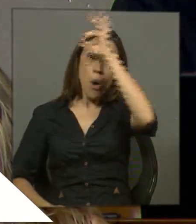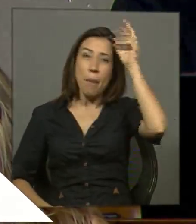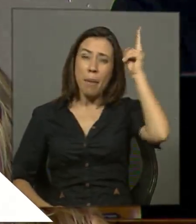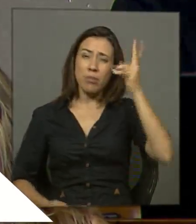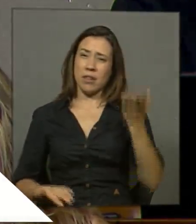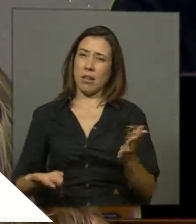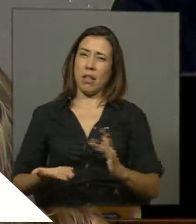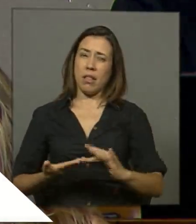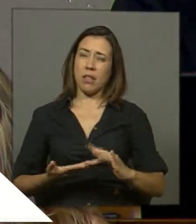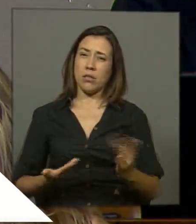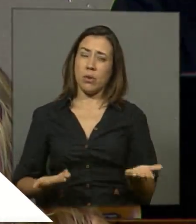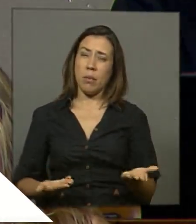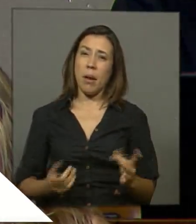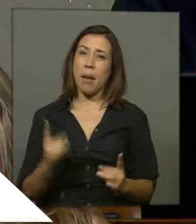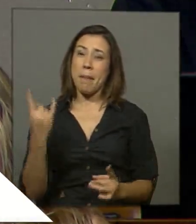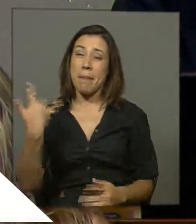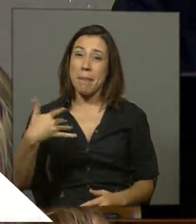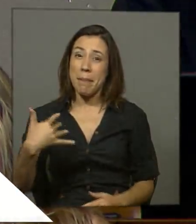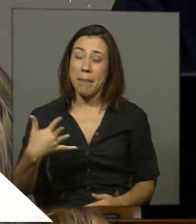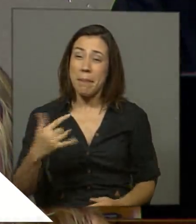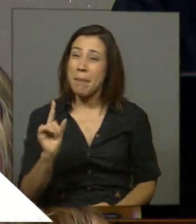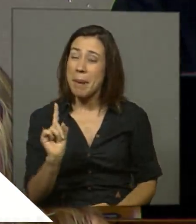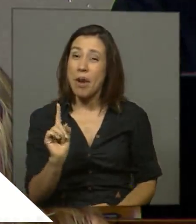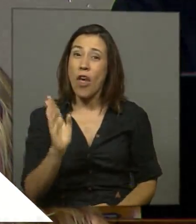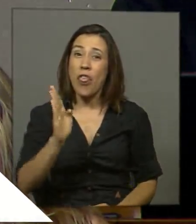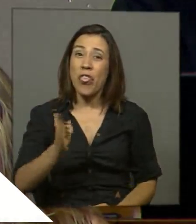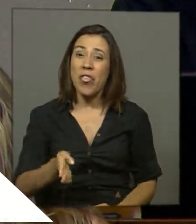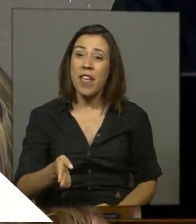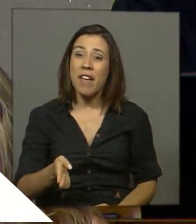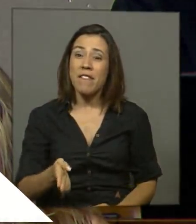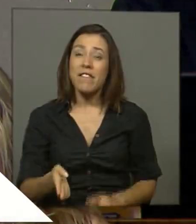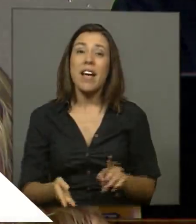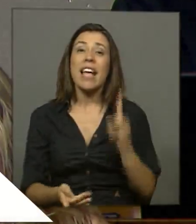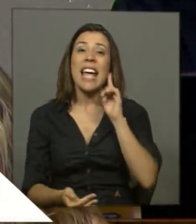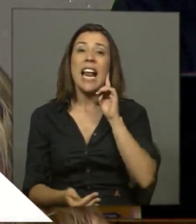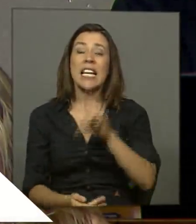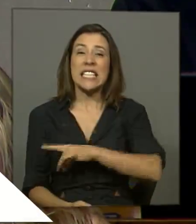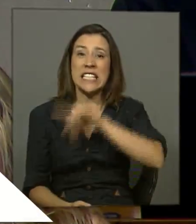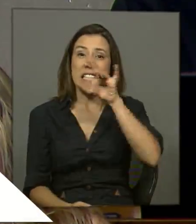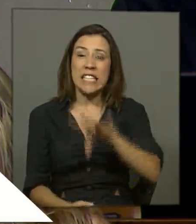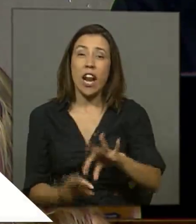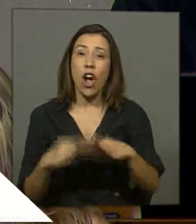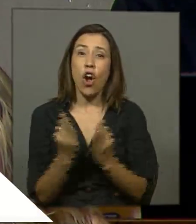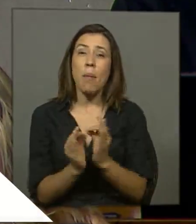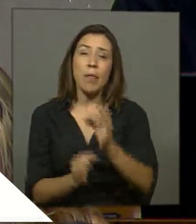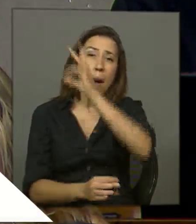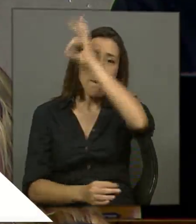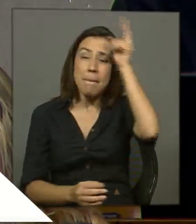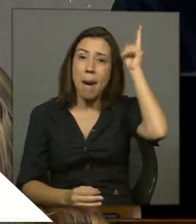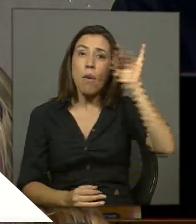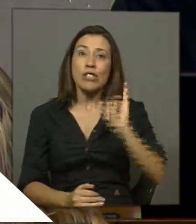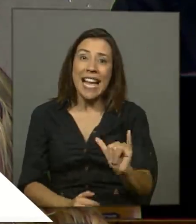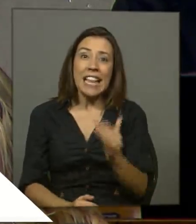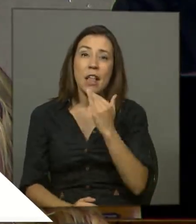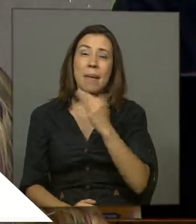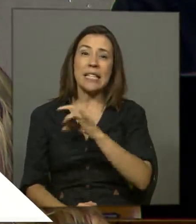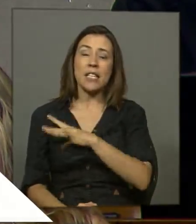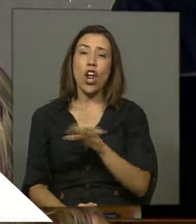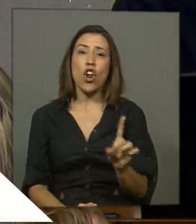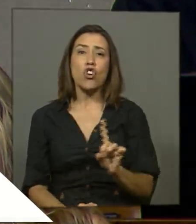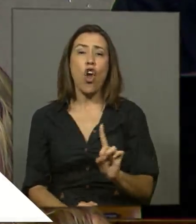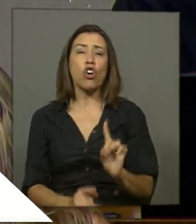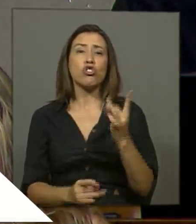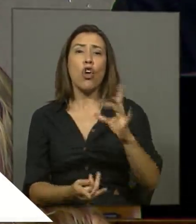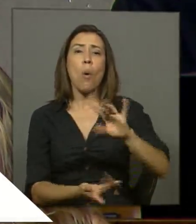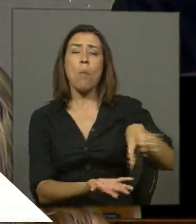Discúlpeme la prioridad debiera ser el pueblo de chile mapuches y chilenos no un